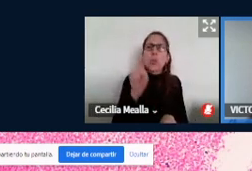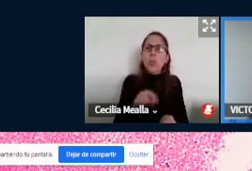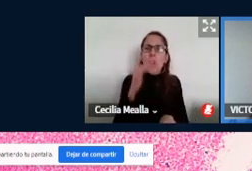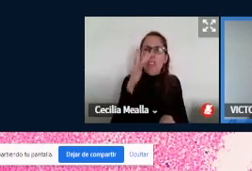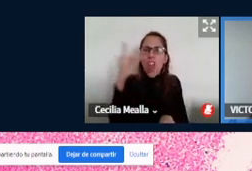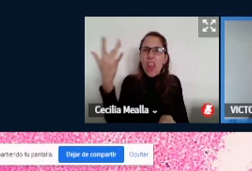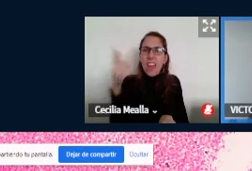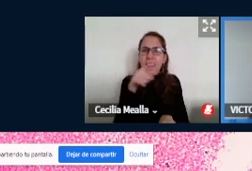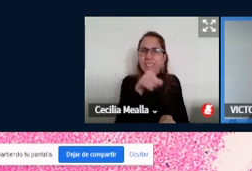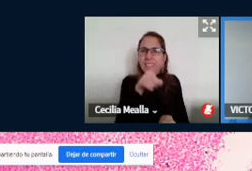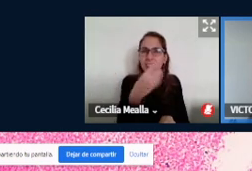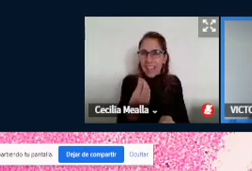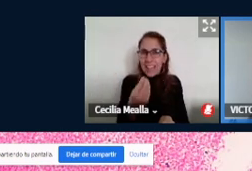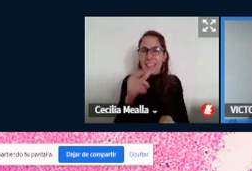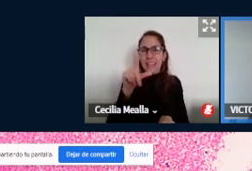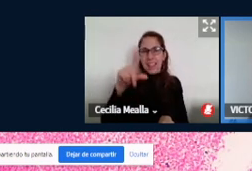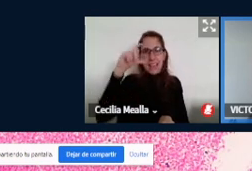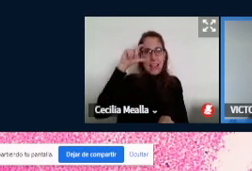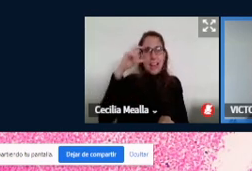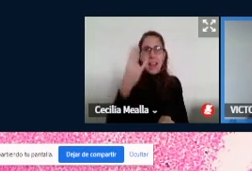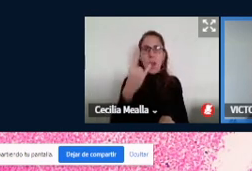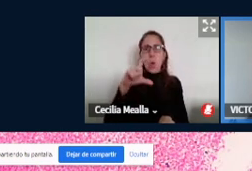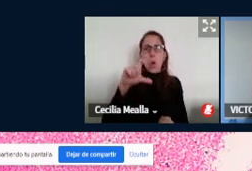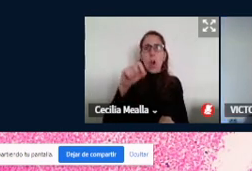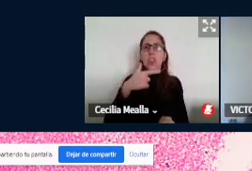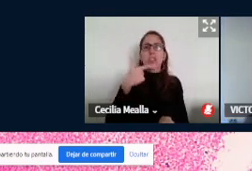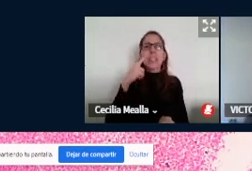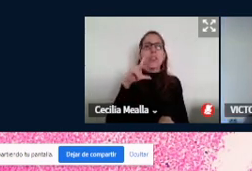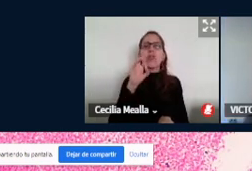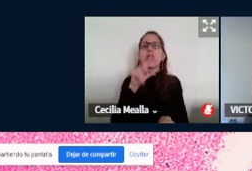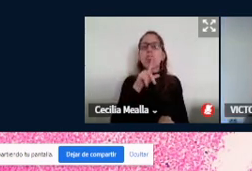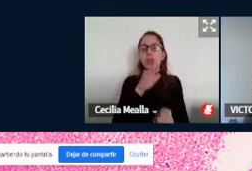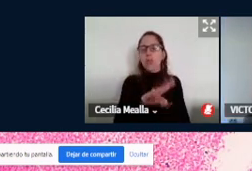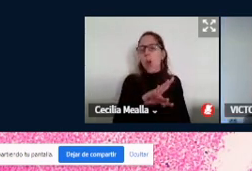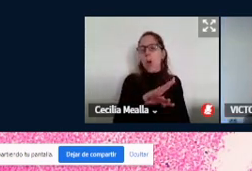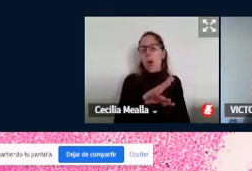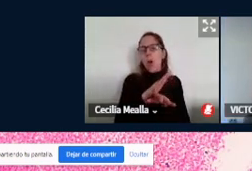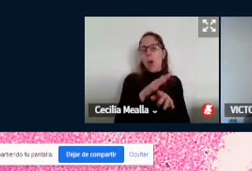de ser leucocitos, glóbulos blancos. ¿Sí?